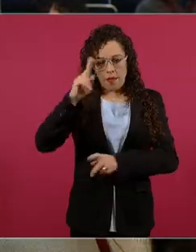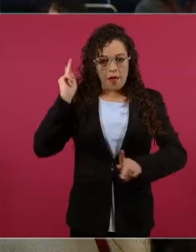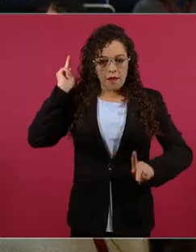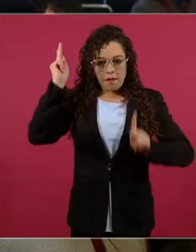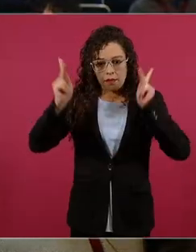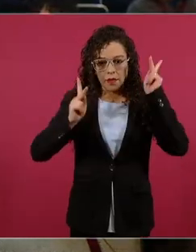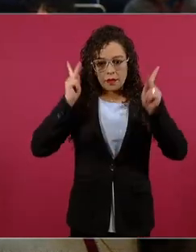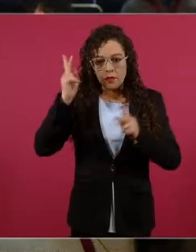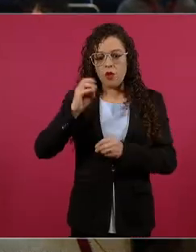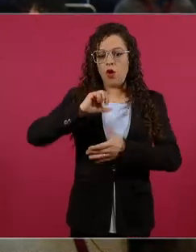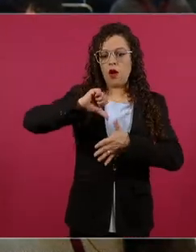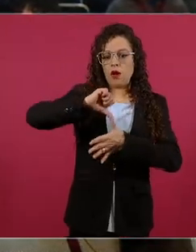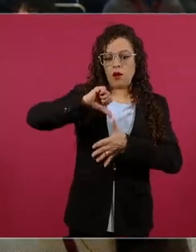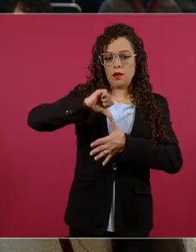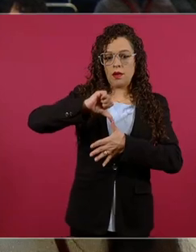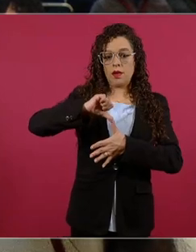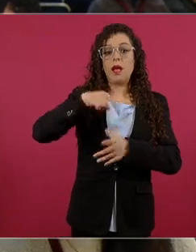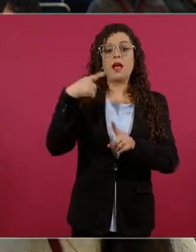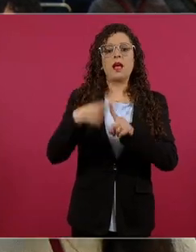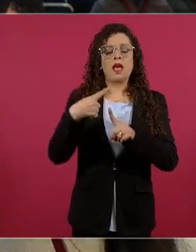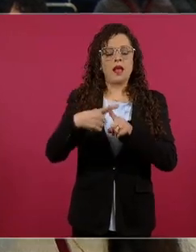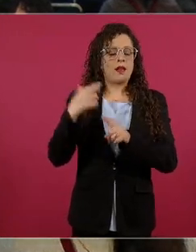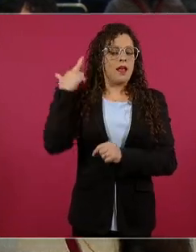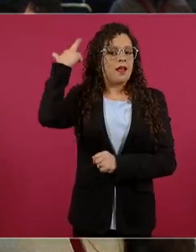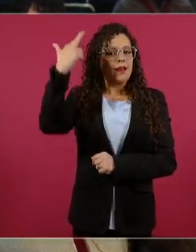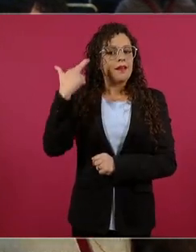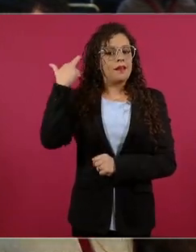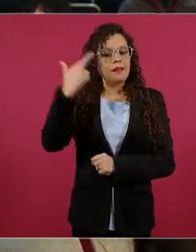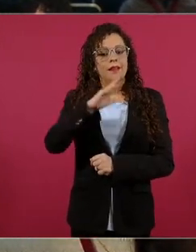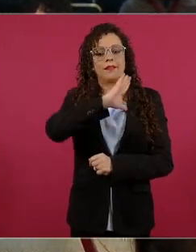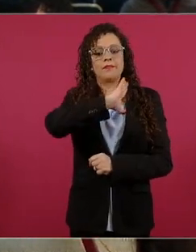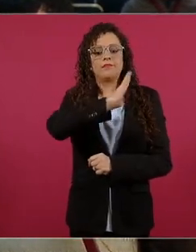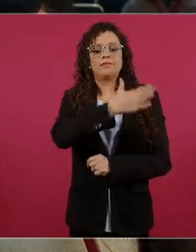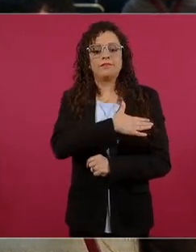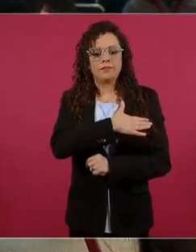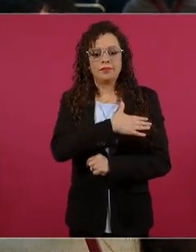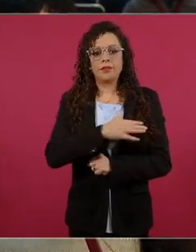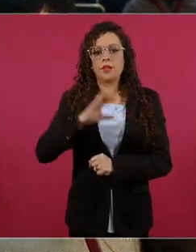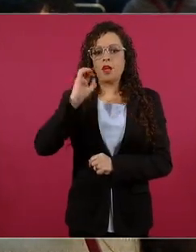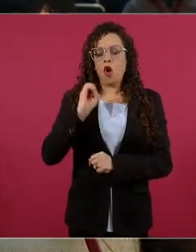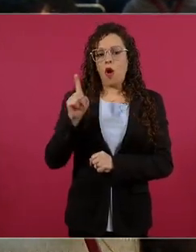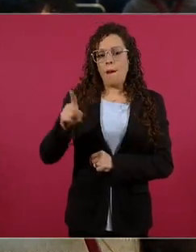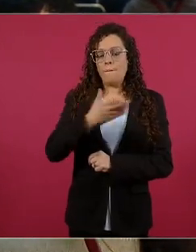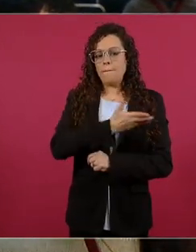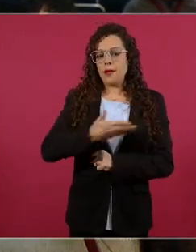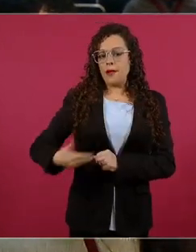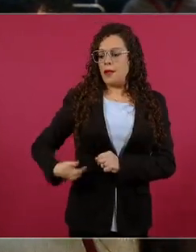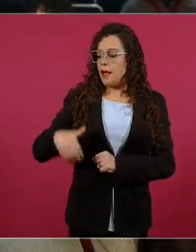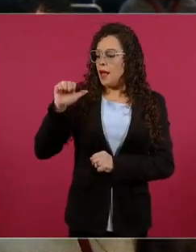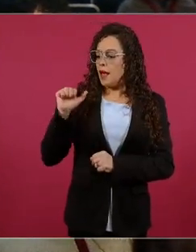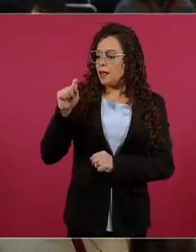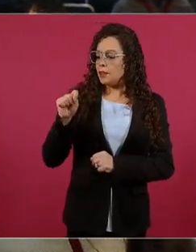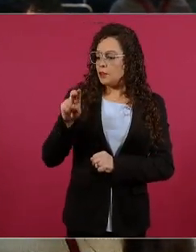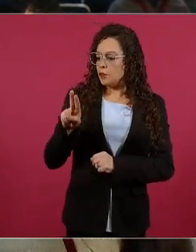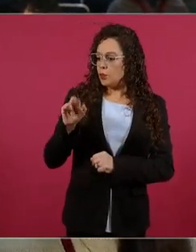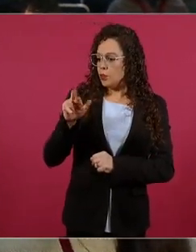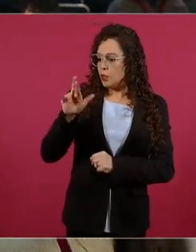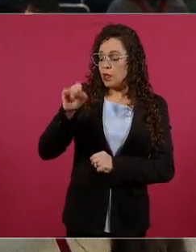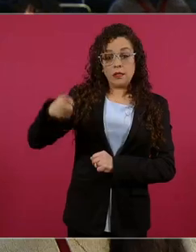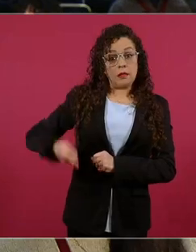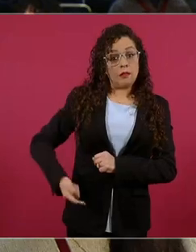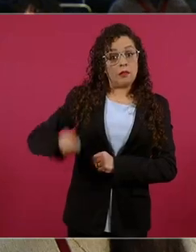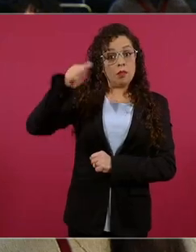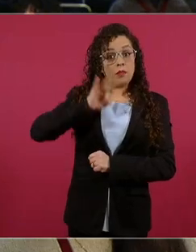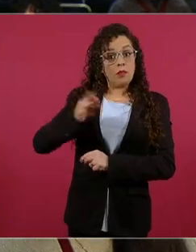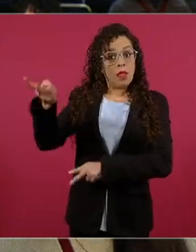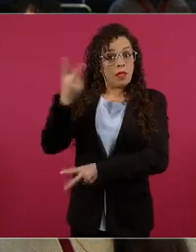de Latinoamérica es la del rey de España o la princesa de Asturias, que pudiera ser la primera vez que haga una visita oficial a América. Después de estos